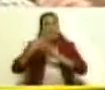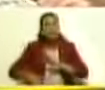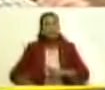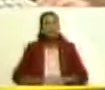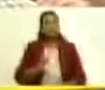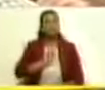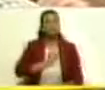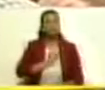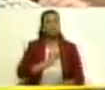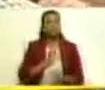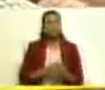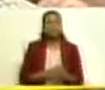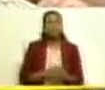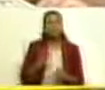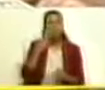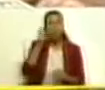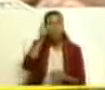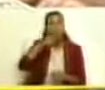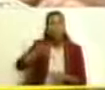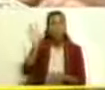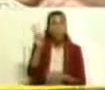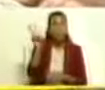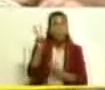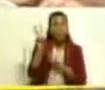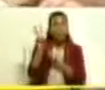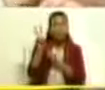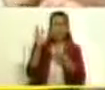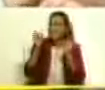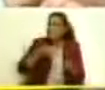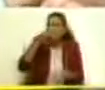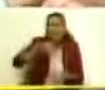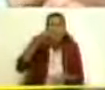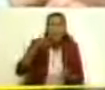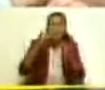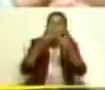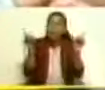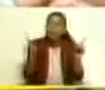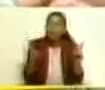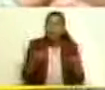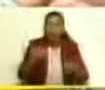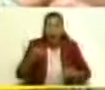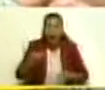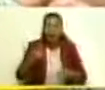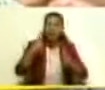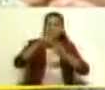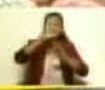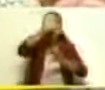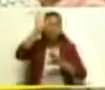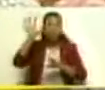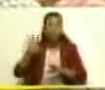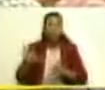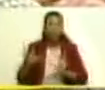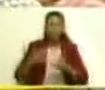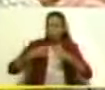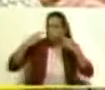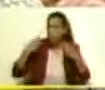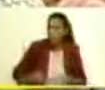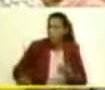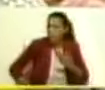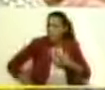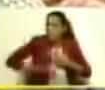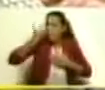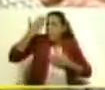todo. Nosotros somos un país en que tiene una democracia viva, que tiene una democracia